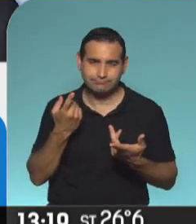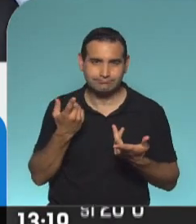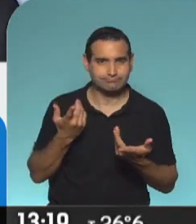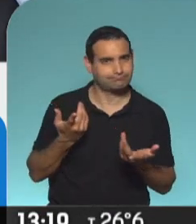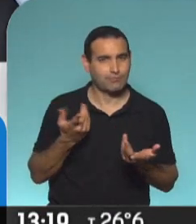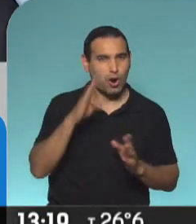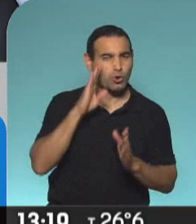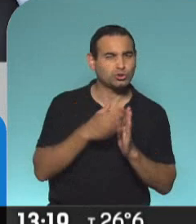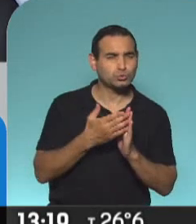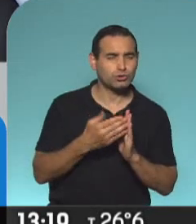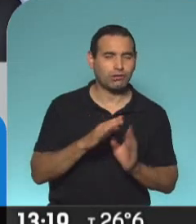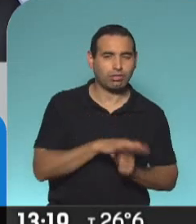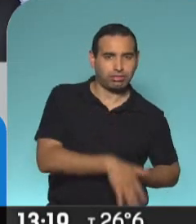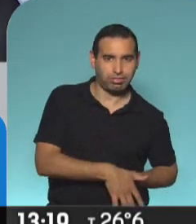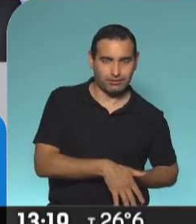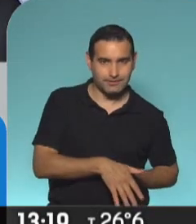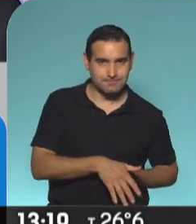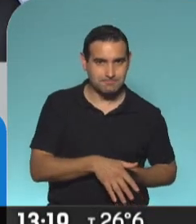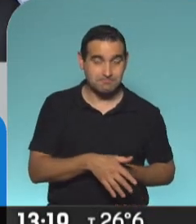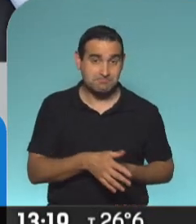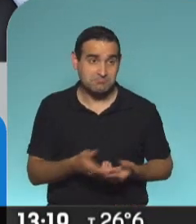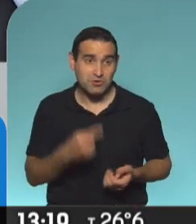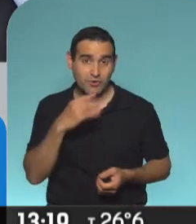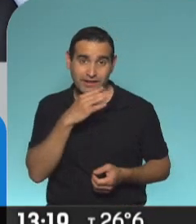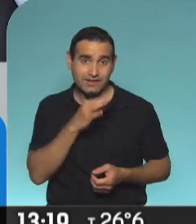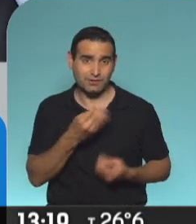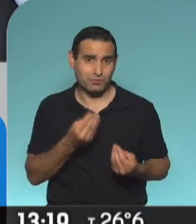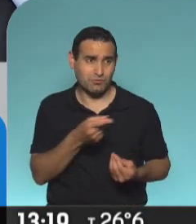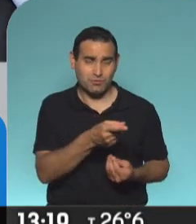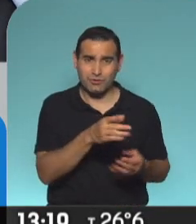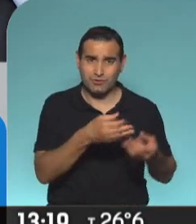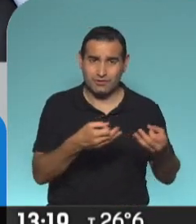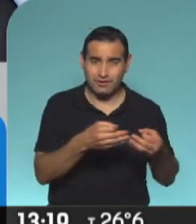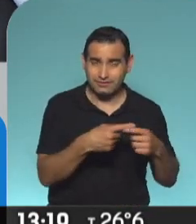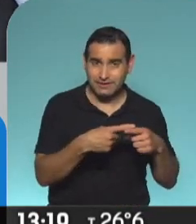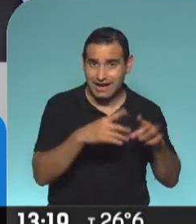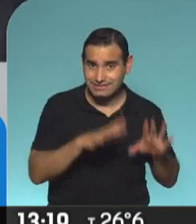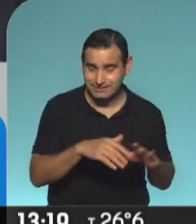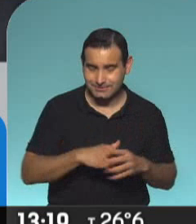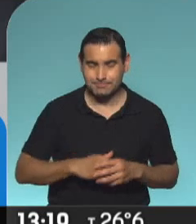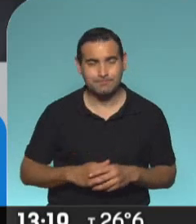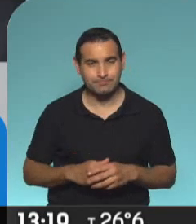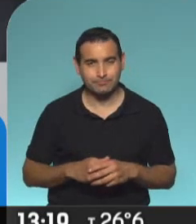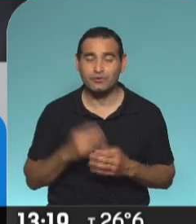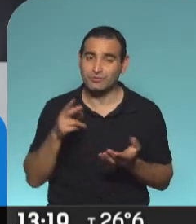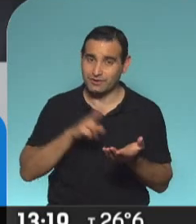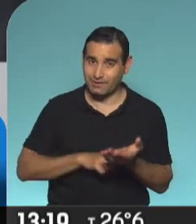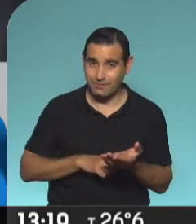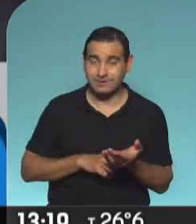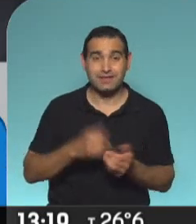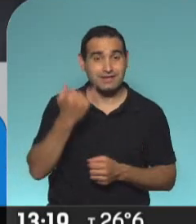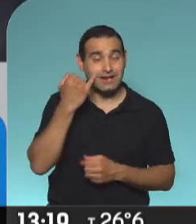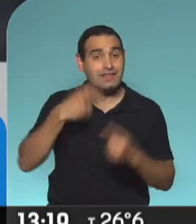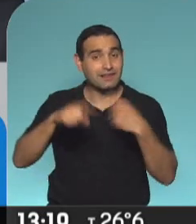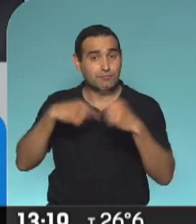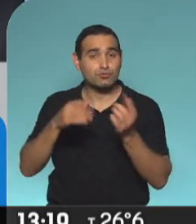la Constitución y el derecho. Si no, no se entiende la discusión que estamos dando. Insisto, el trámite que se llevó a cabo